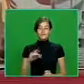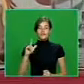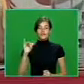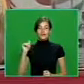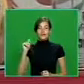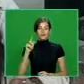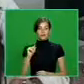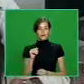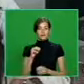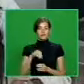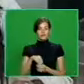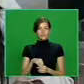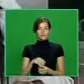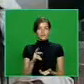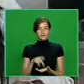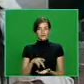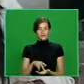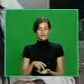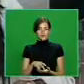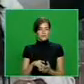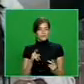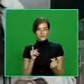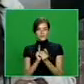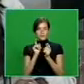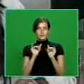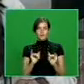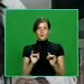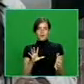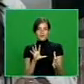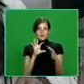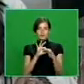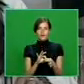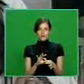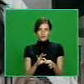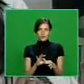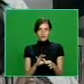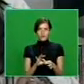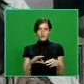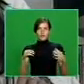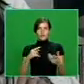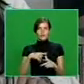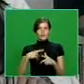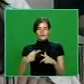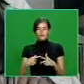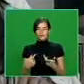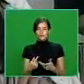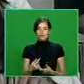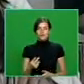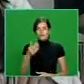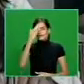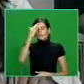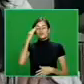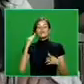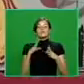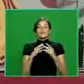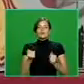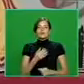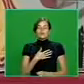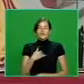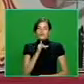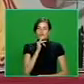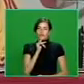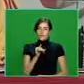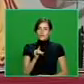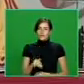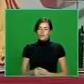metido pues directamente allí articular entonces tomando en cuenta todo esto yo quiero